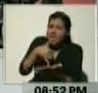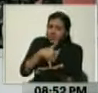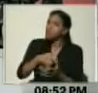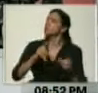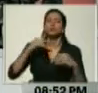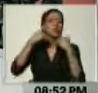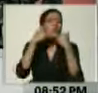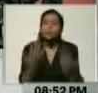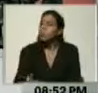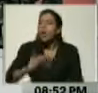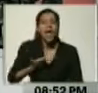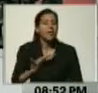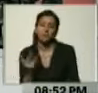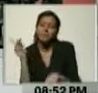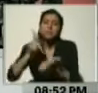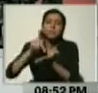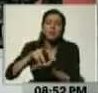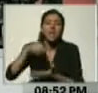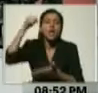estar en la vanguardia de una batalla.